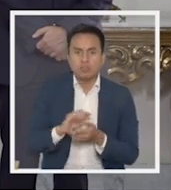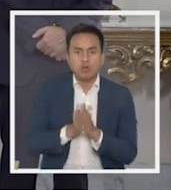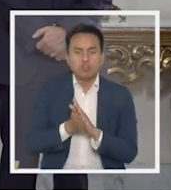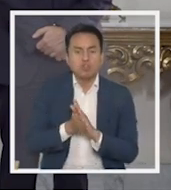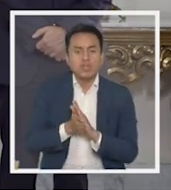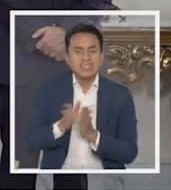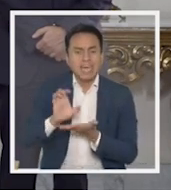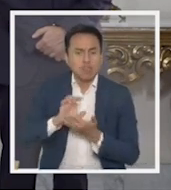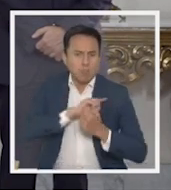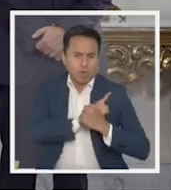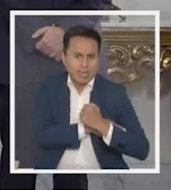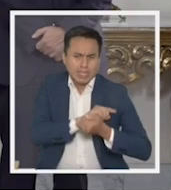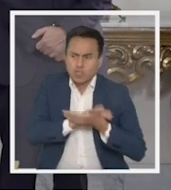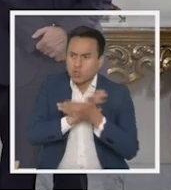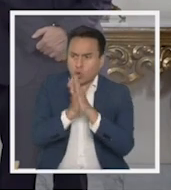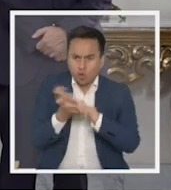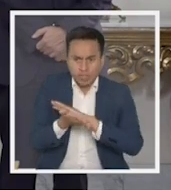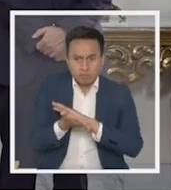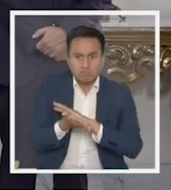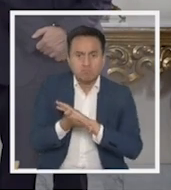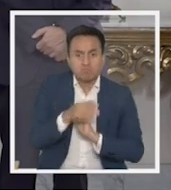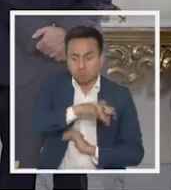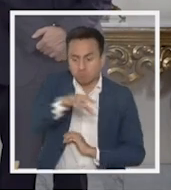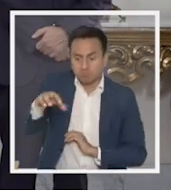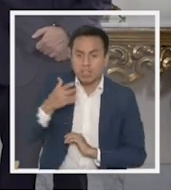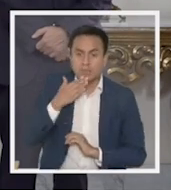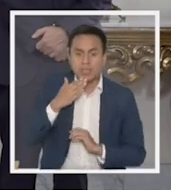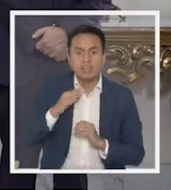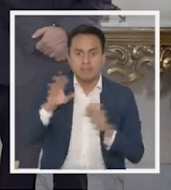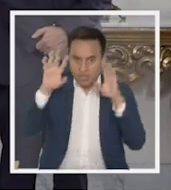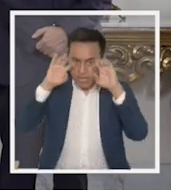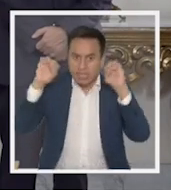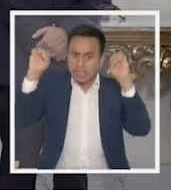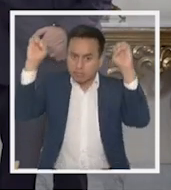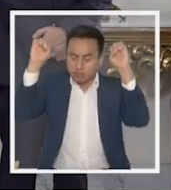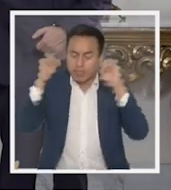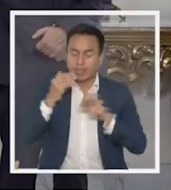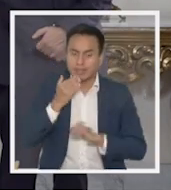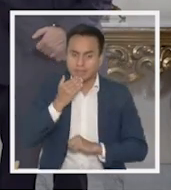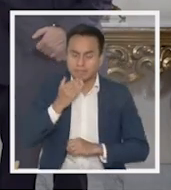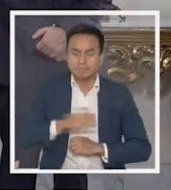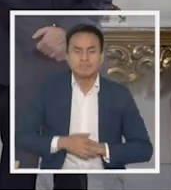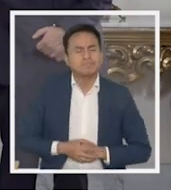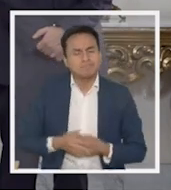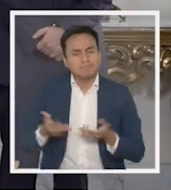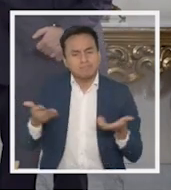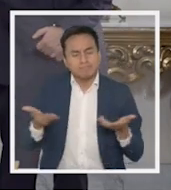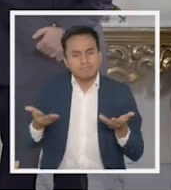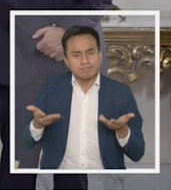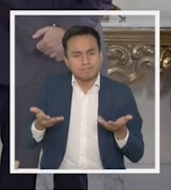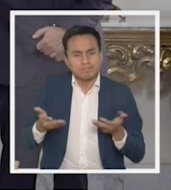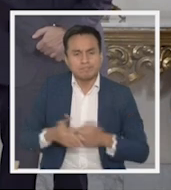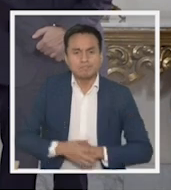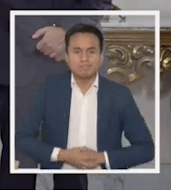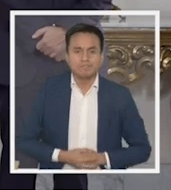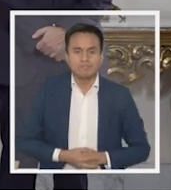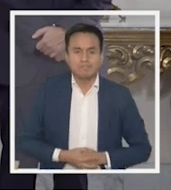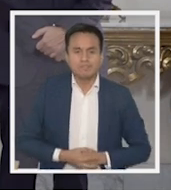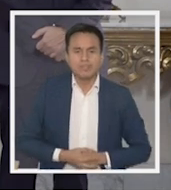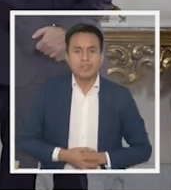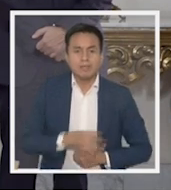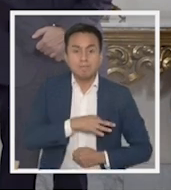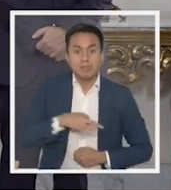Fiscalía Nacional, en donde el ministro Cordero, nuestro ministro de Justicia, ha